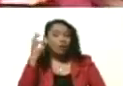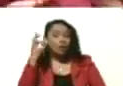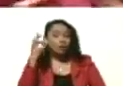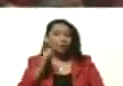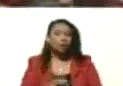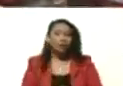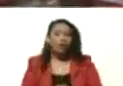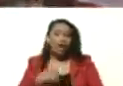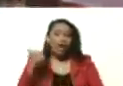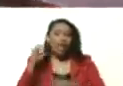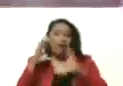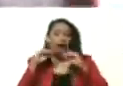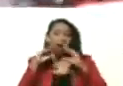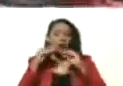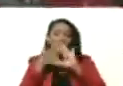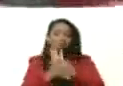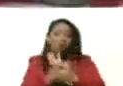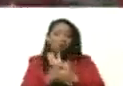Gloria fue la que habló